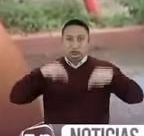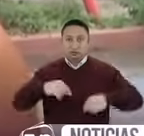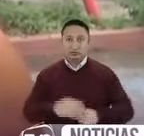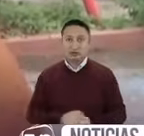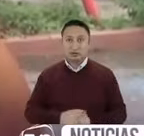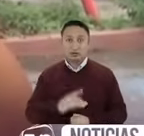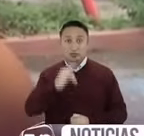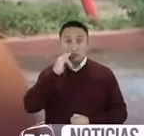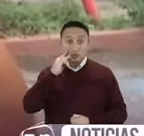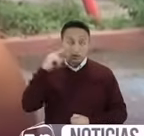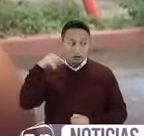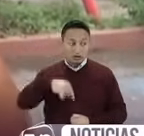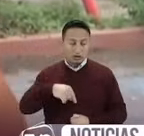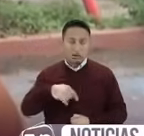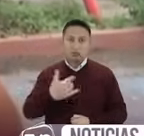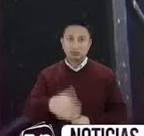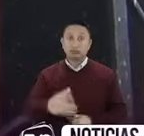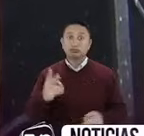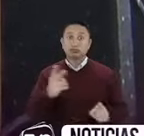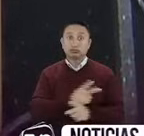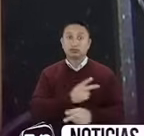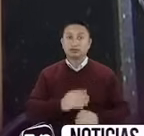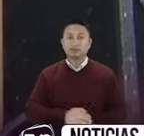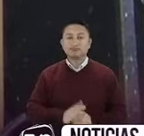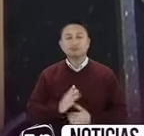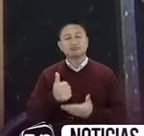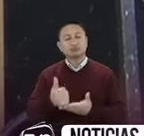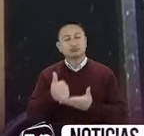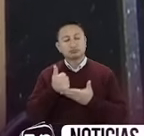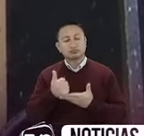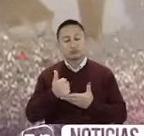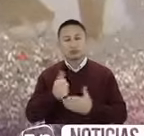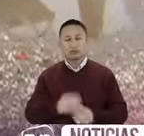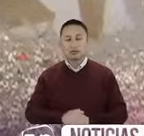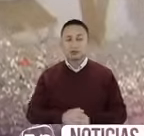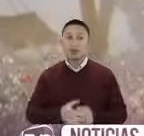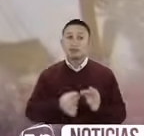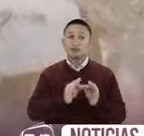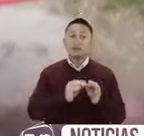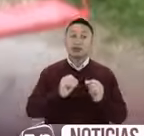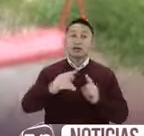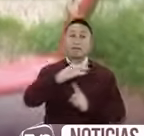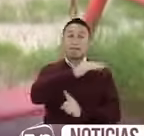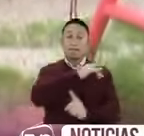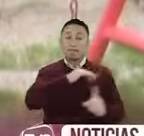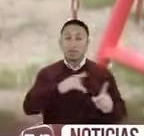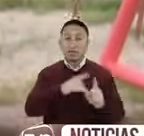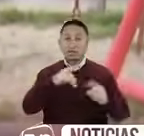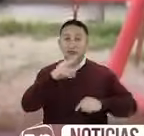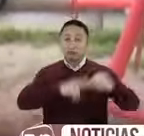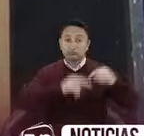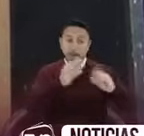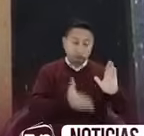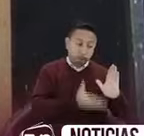tenemos aquí en nuestro sector. Que nos ayuden con el arreglo del parque y un muro de contención para que el agua no